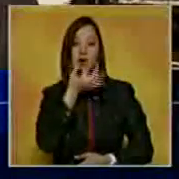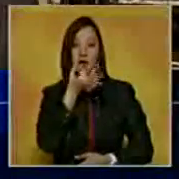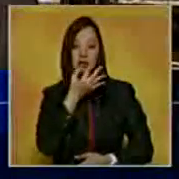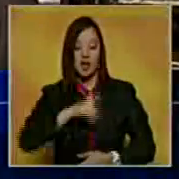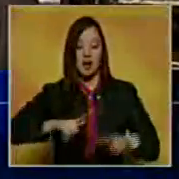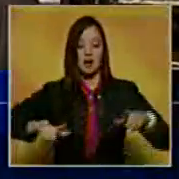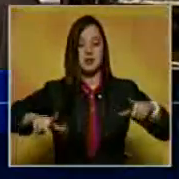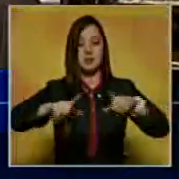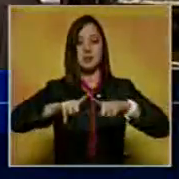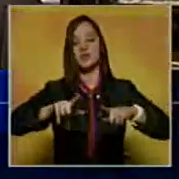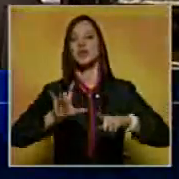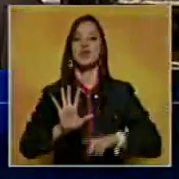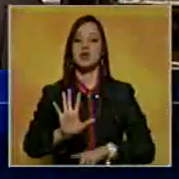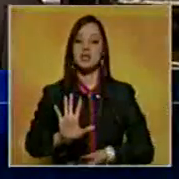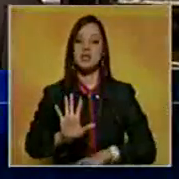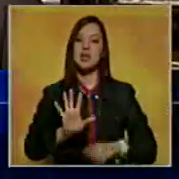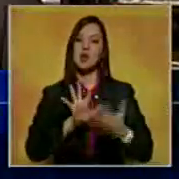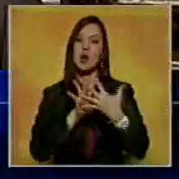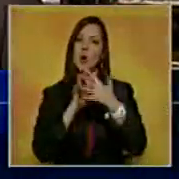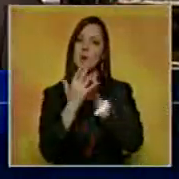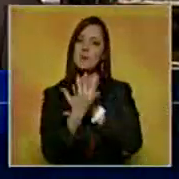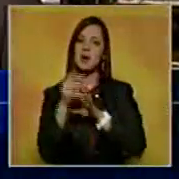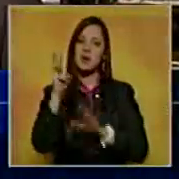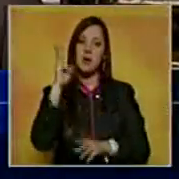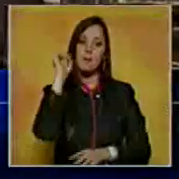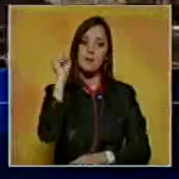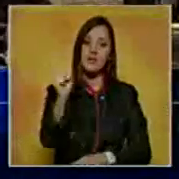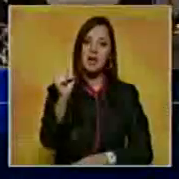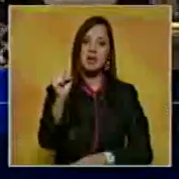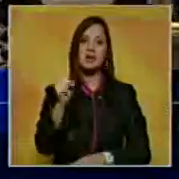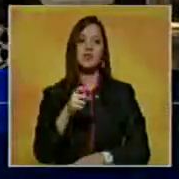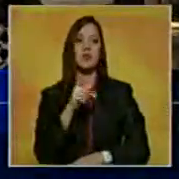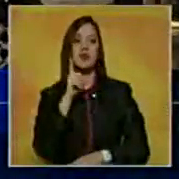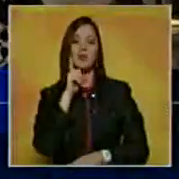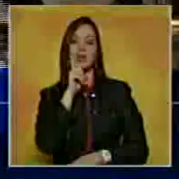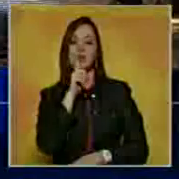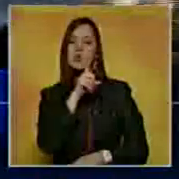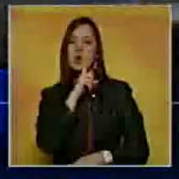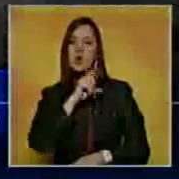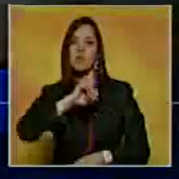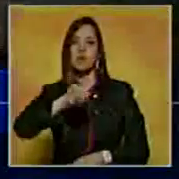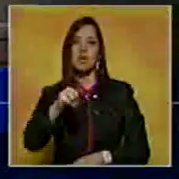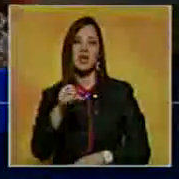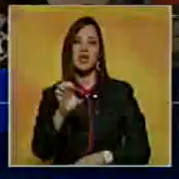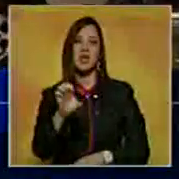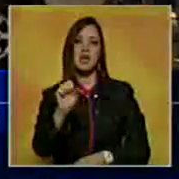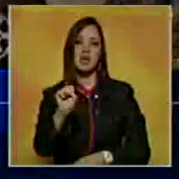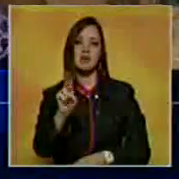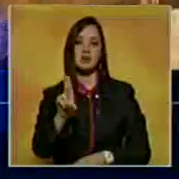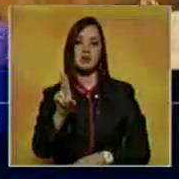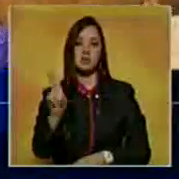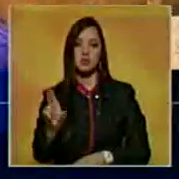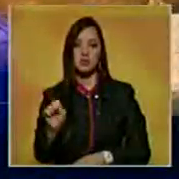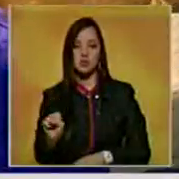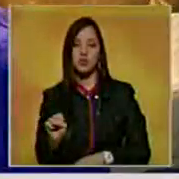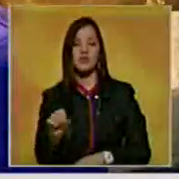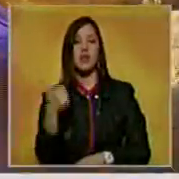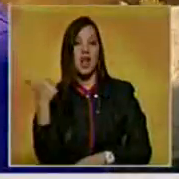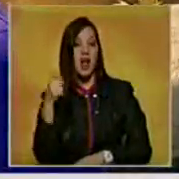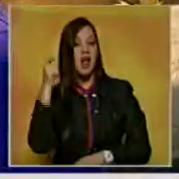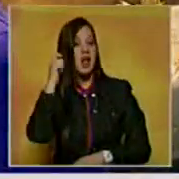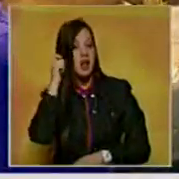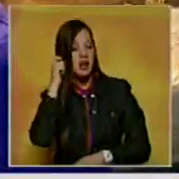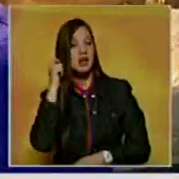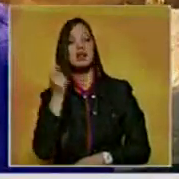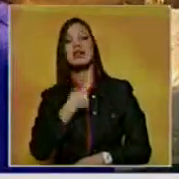José Félix Rivas de Petare ocurrió el crimen del comerciante Jesús Ernesto Hernández, de 44 años. Su esposa contó que